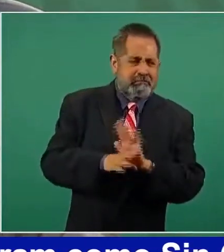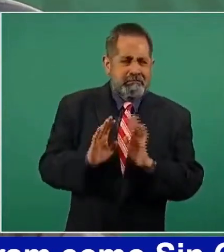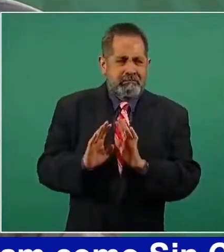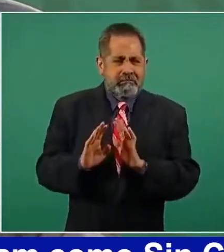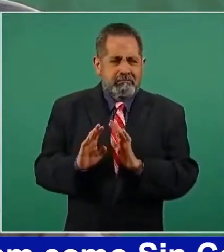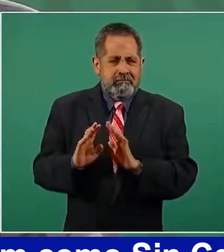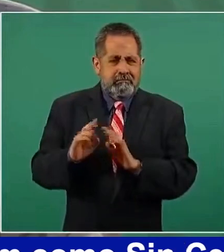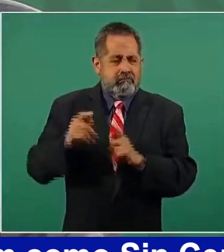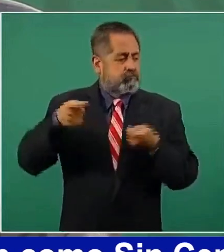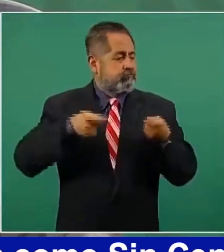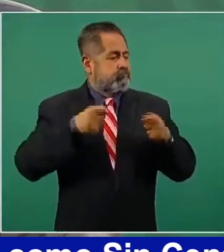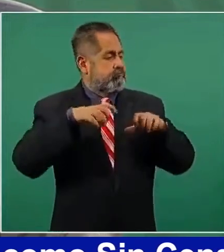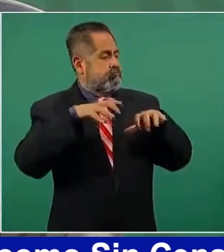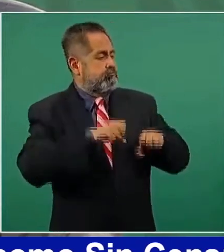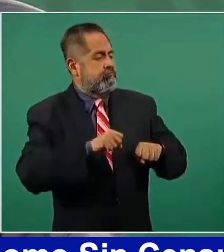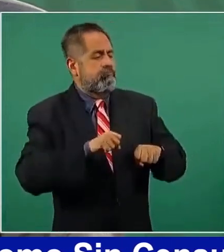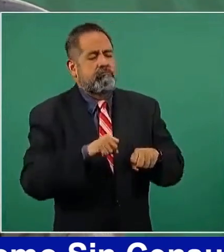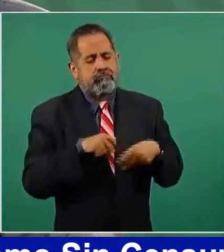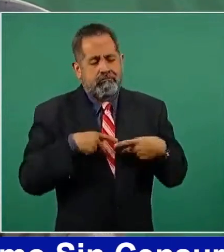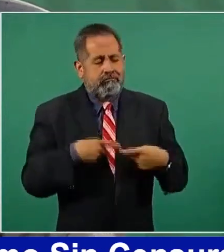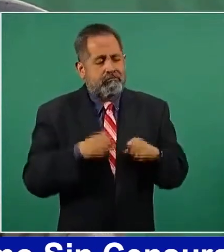del poder colonial,